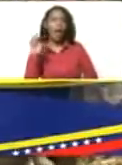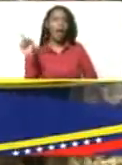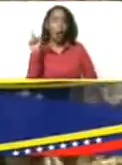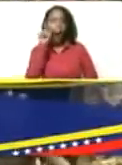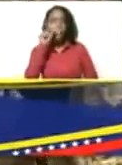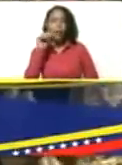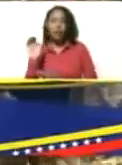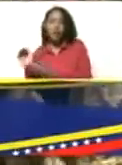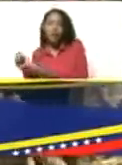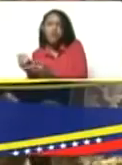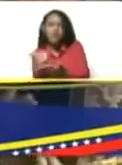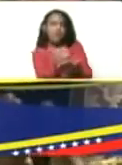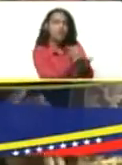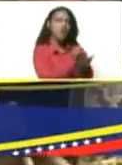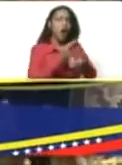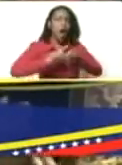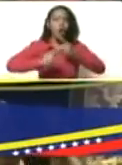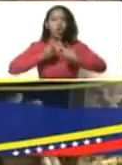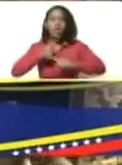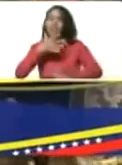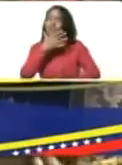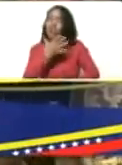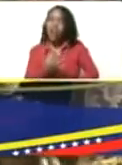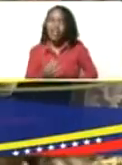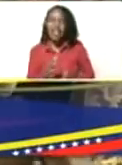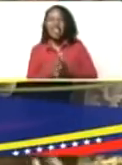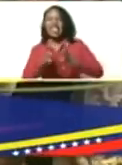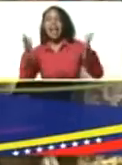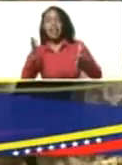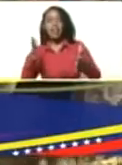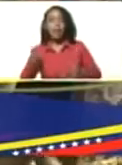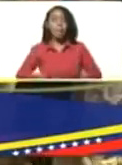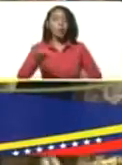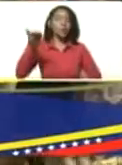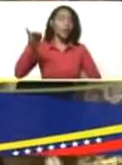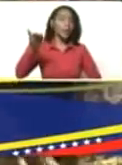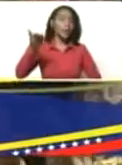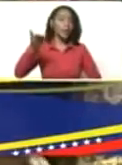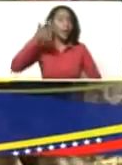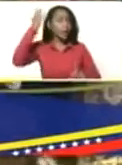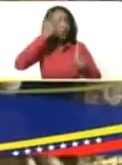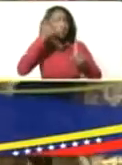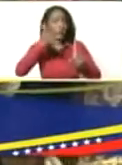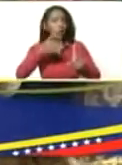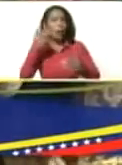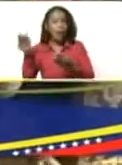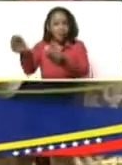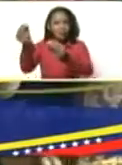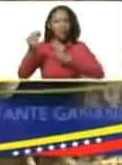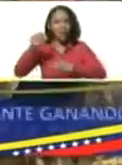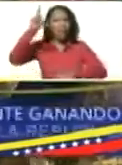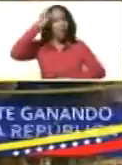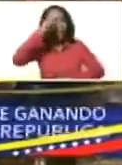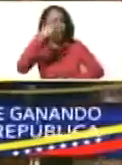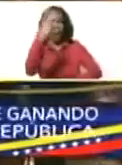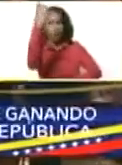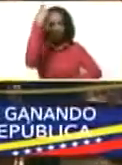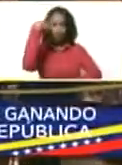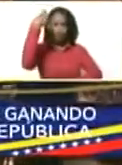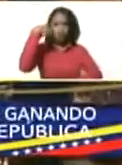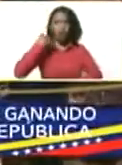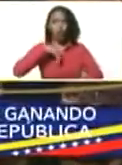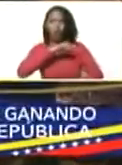que recogió de las cosas sencillas grandes lecciones para entregárnoslas, para enseñárnoslas,